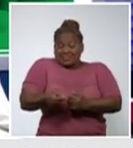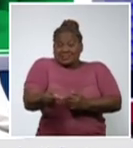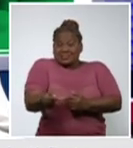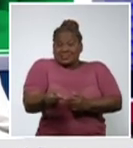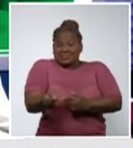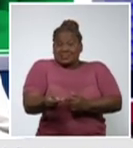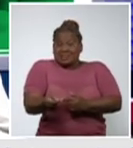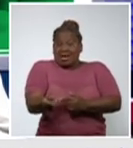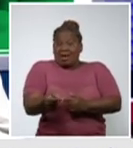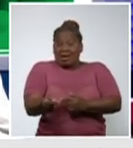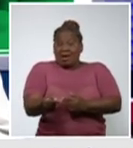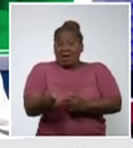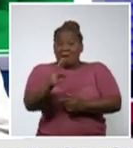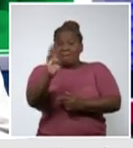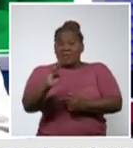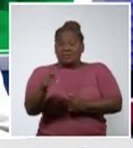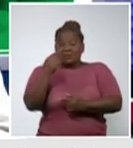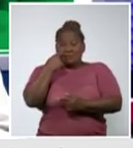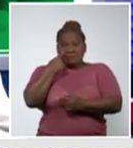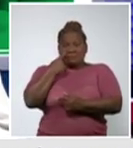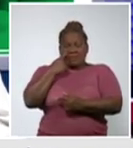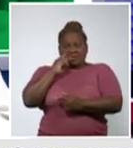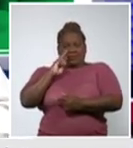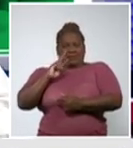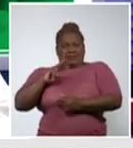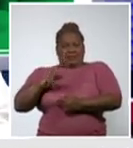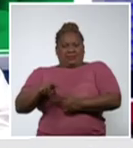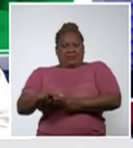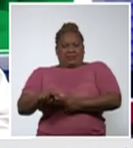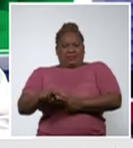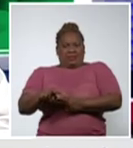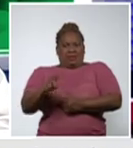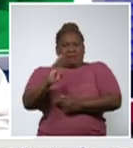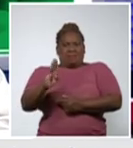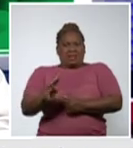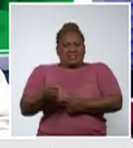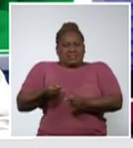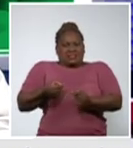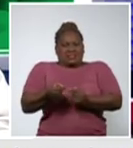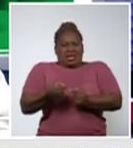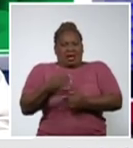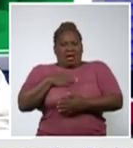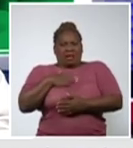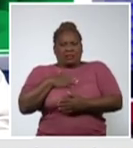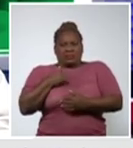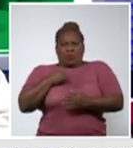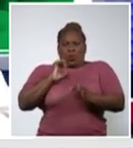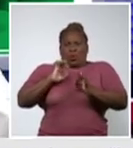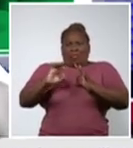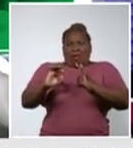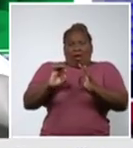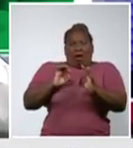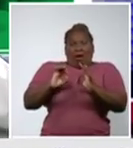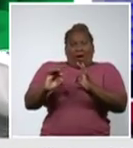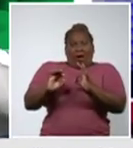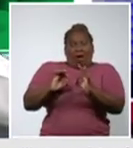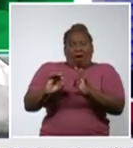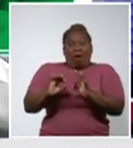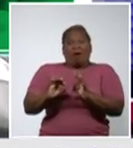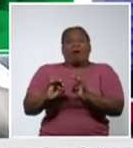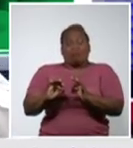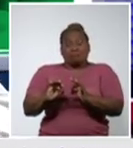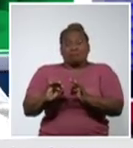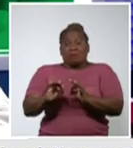vean estos incrementos con cautela, ya que indiscutiblemente el riesgo de contagio